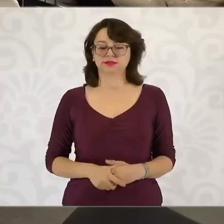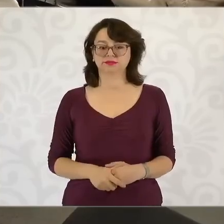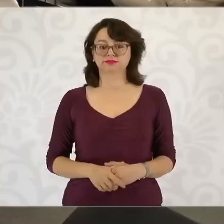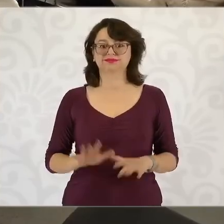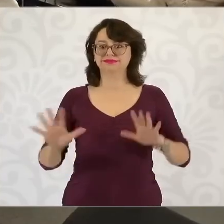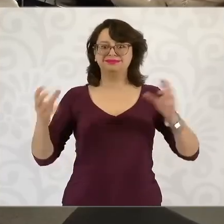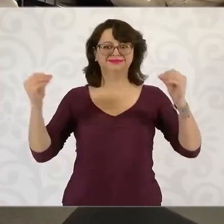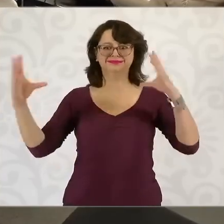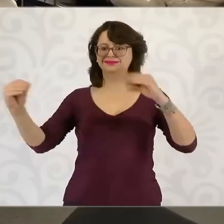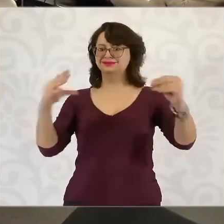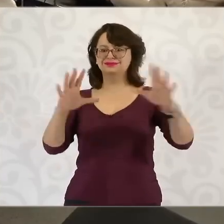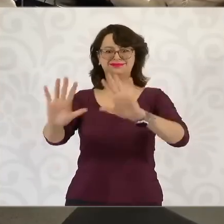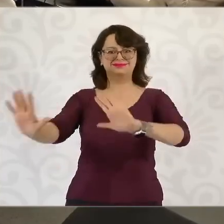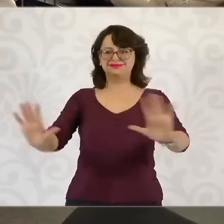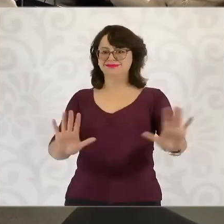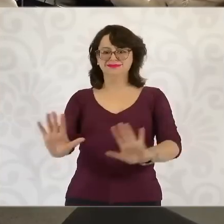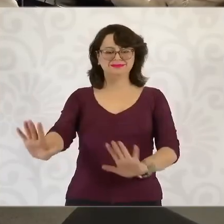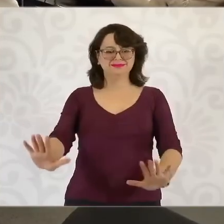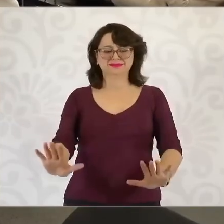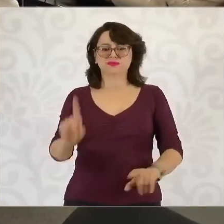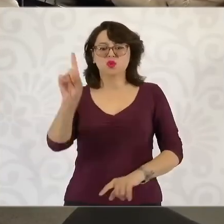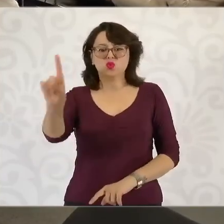Uno por uno.